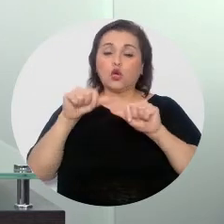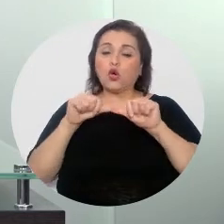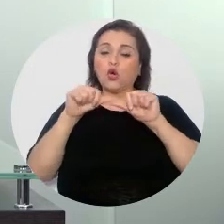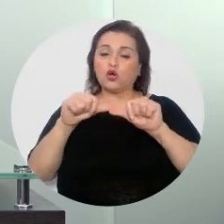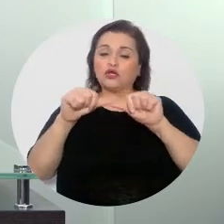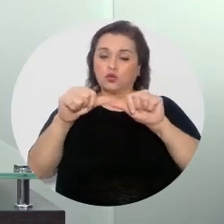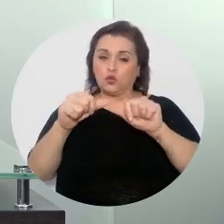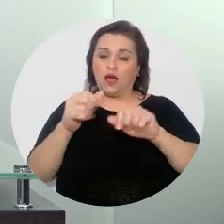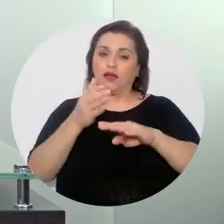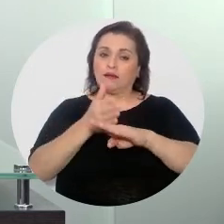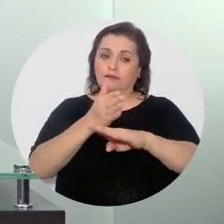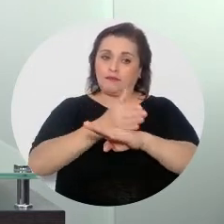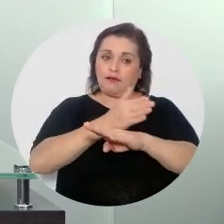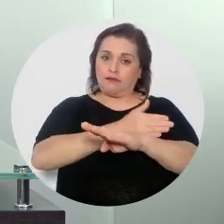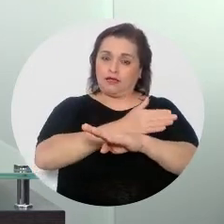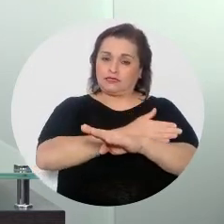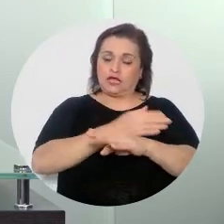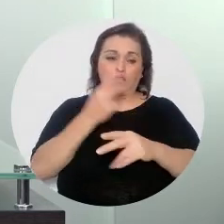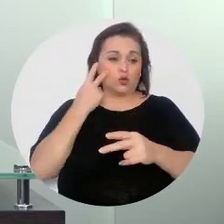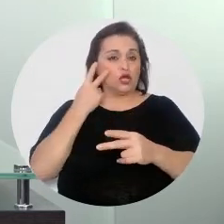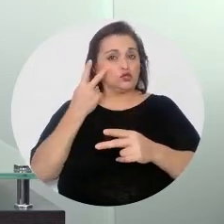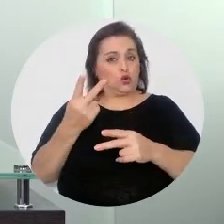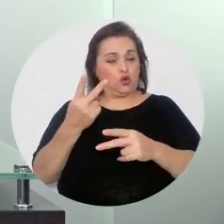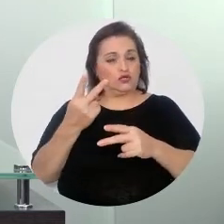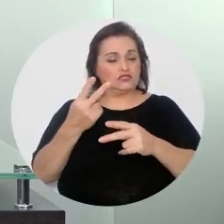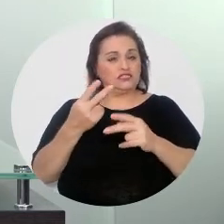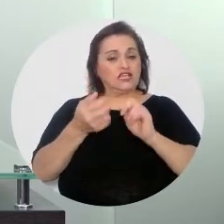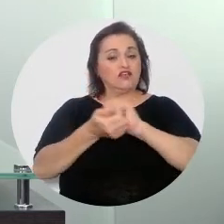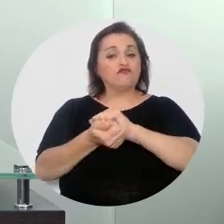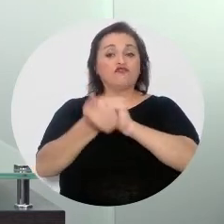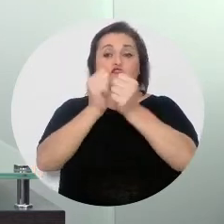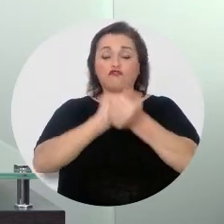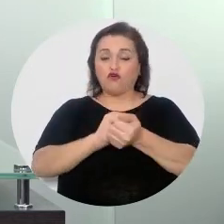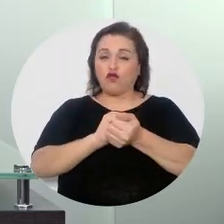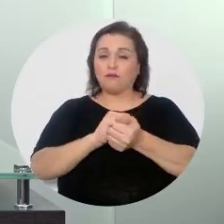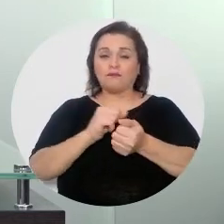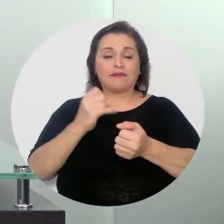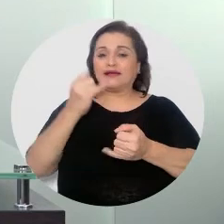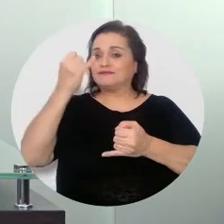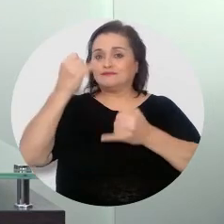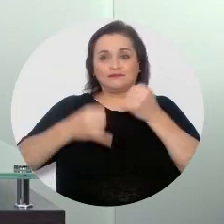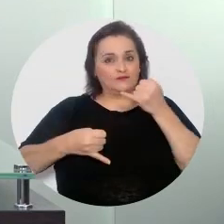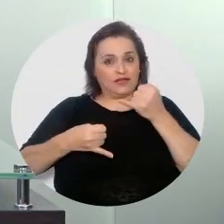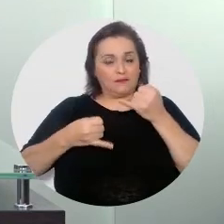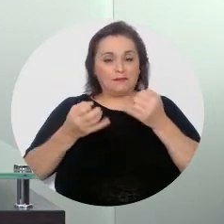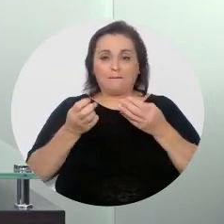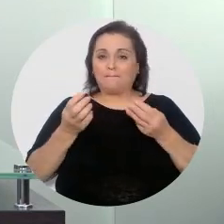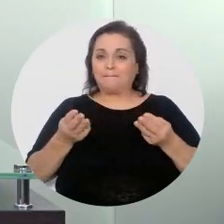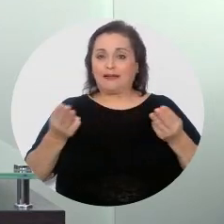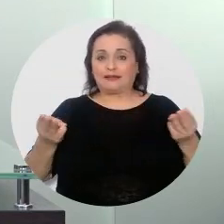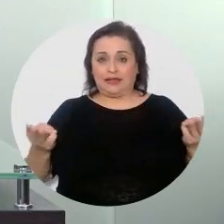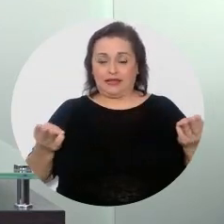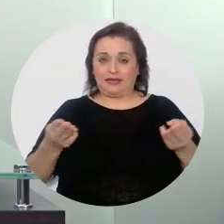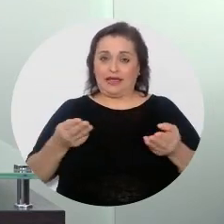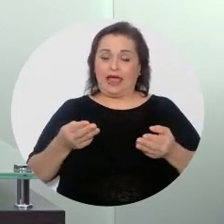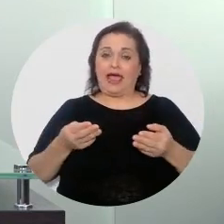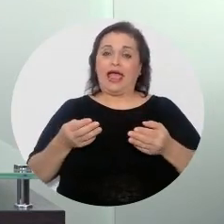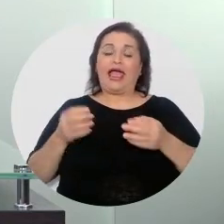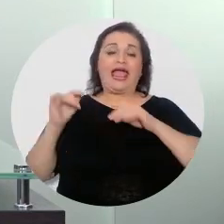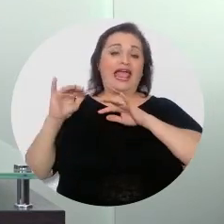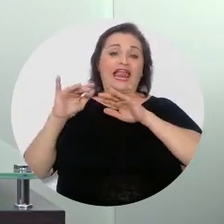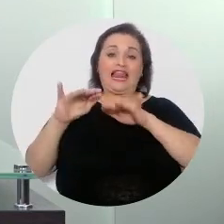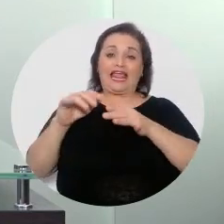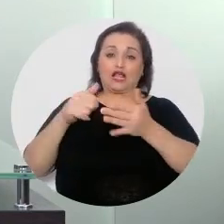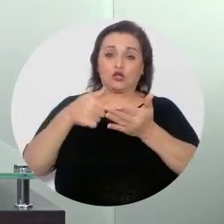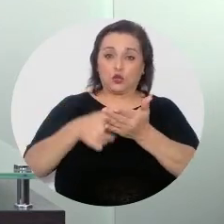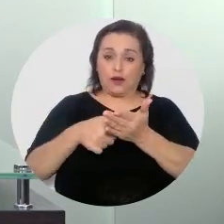de continuar avanzando en lo que es y se conoce como la reforma inacabada en materia electoral,